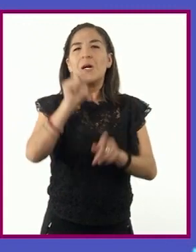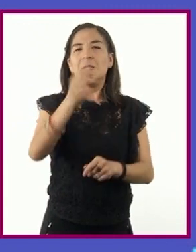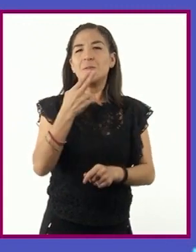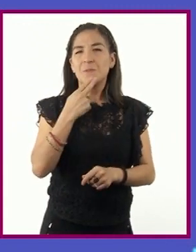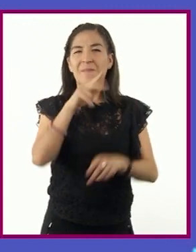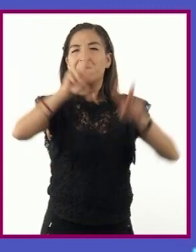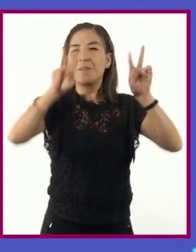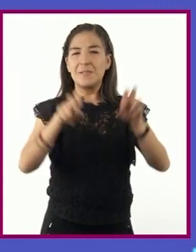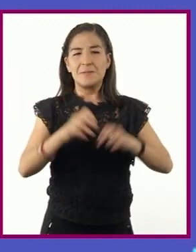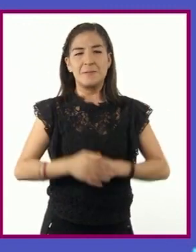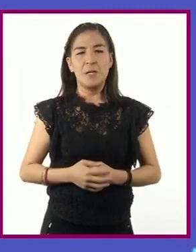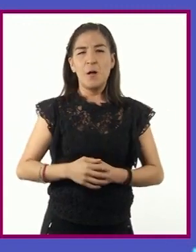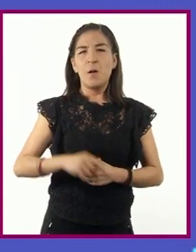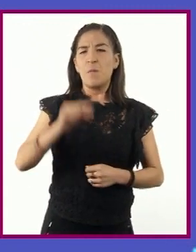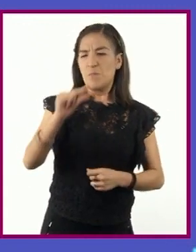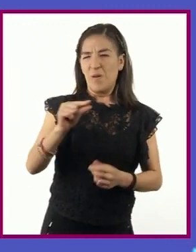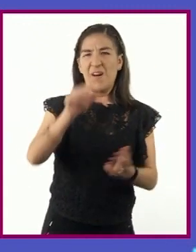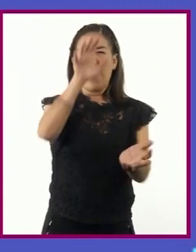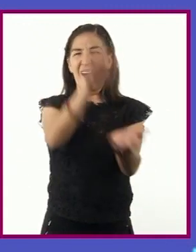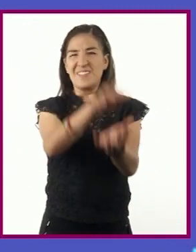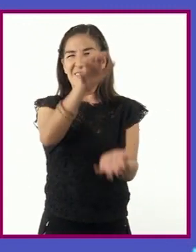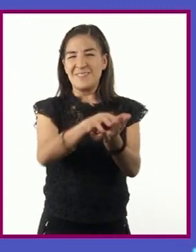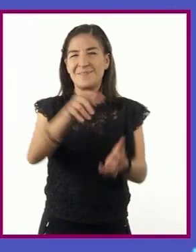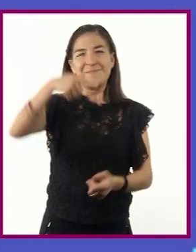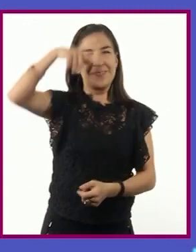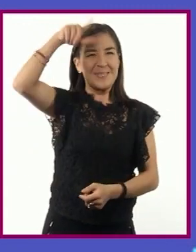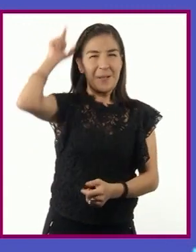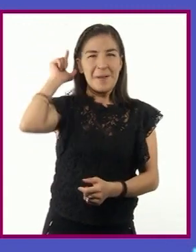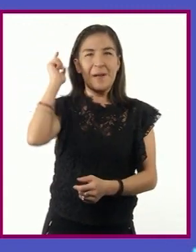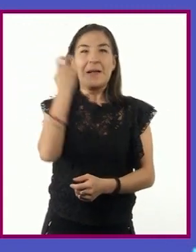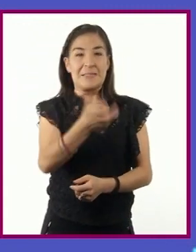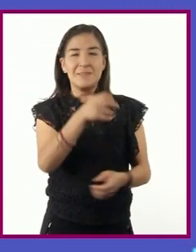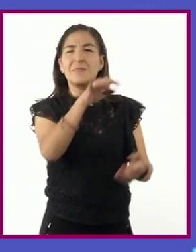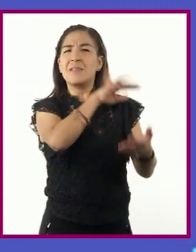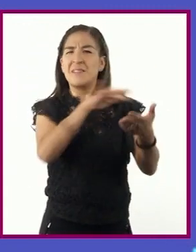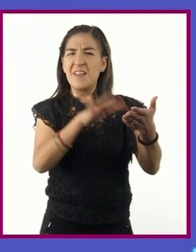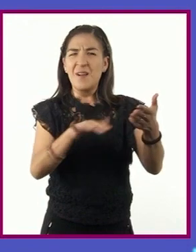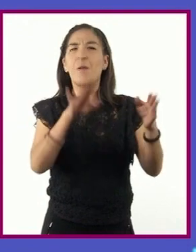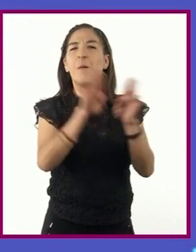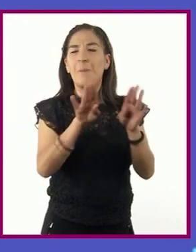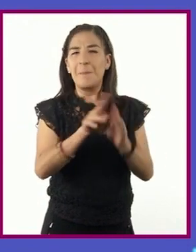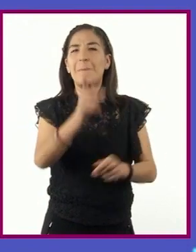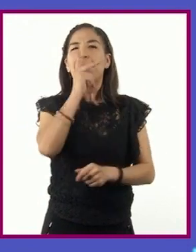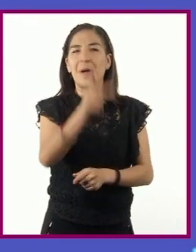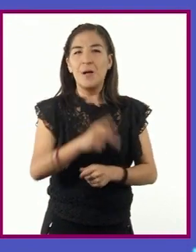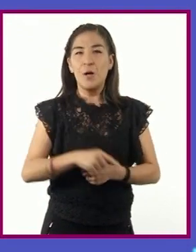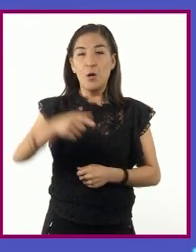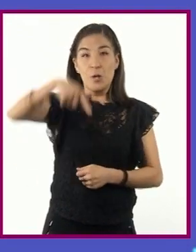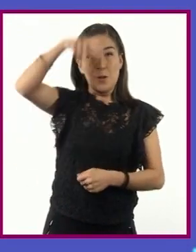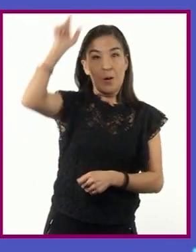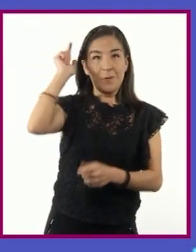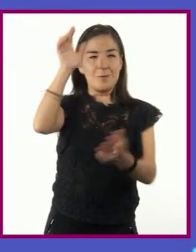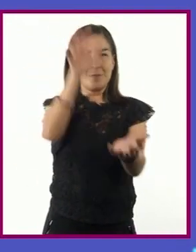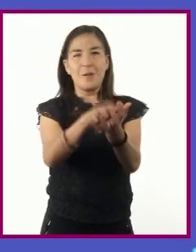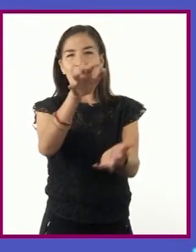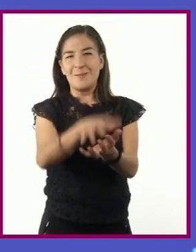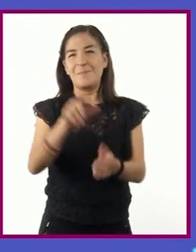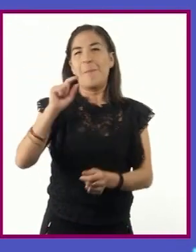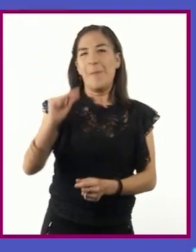es: pocos cocodrilos locos, que al leerla juega con las expresiones locos cocodrilos